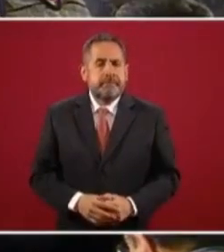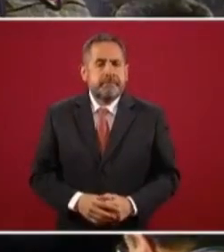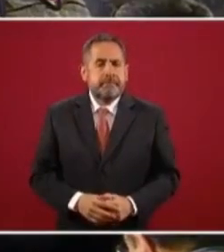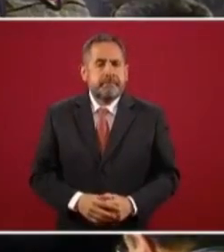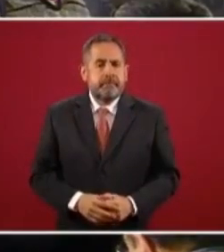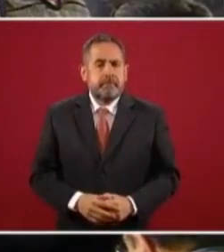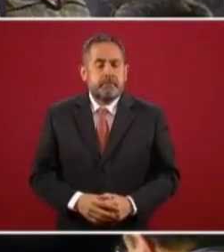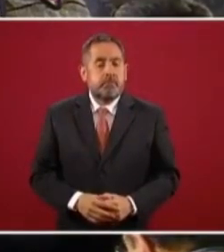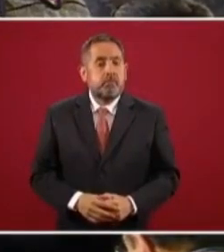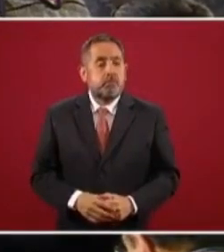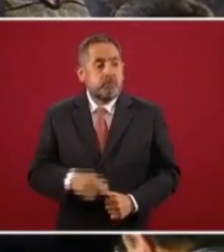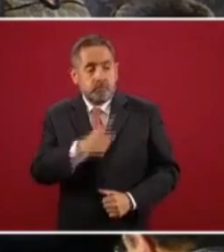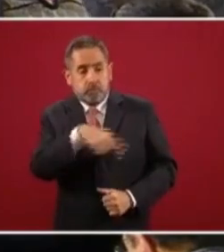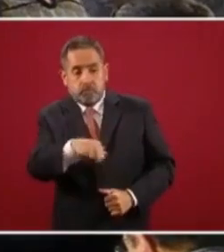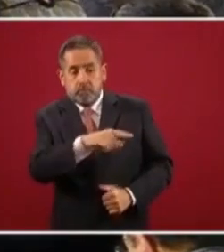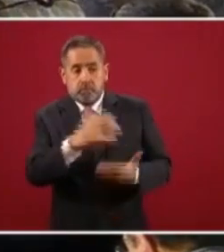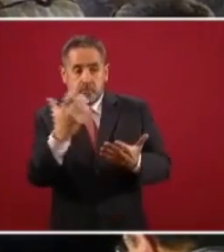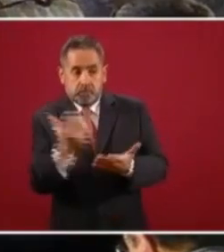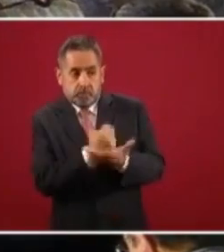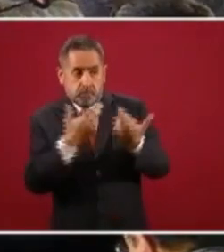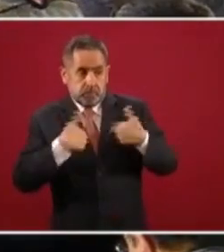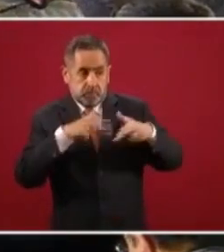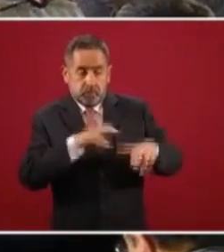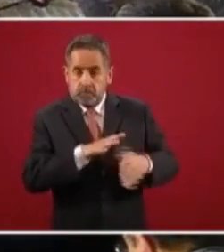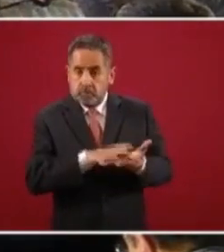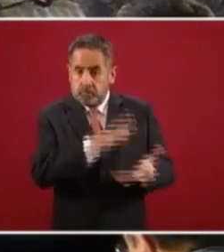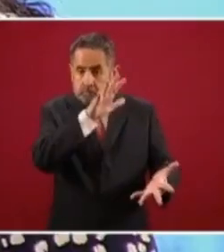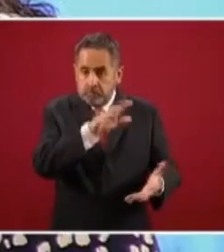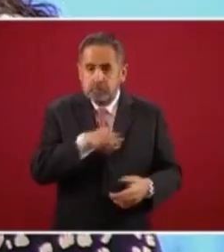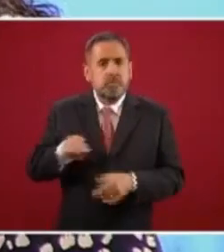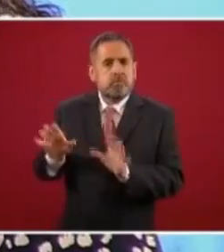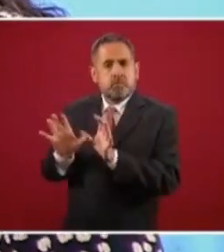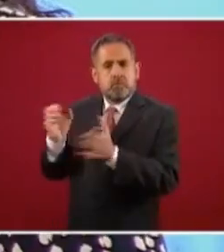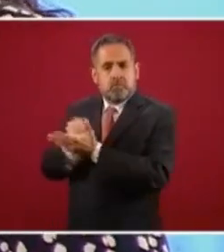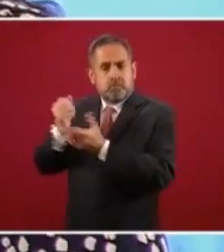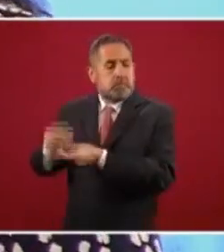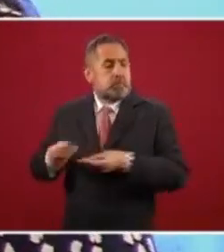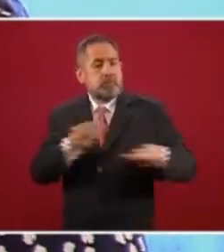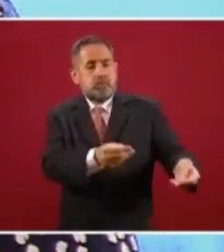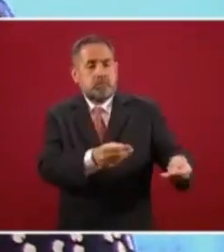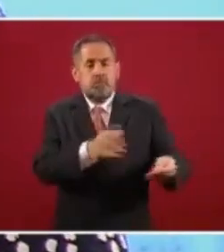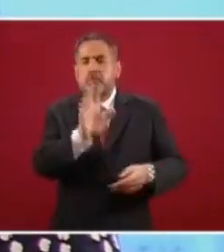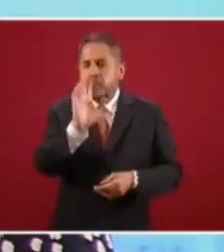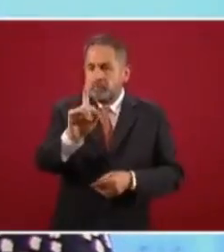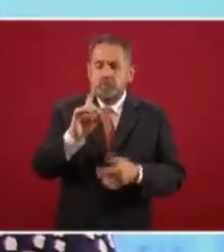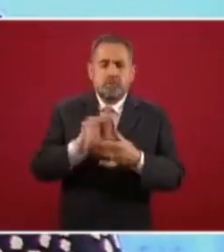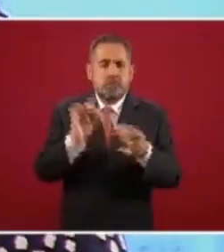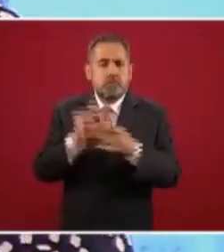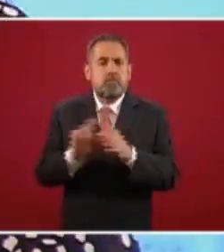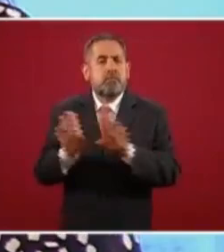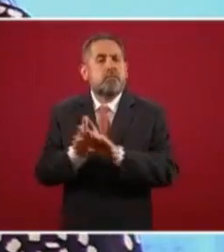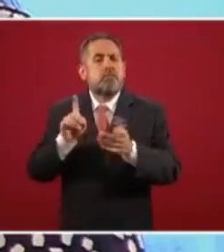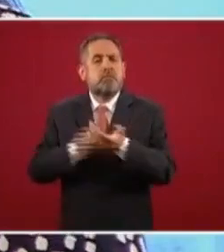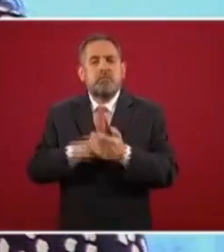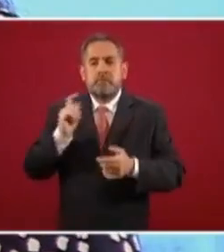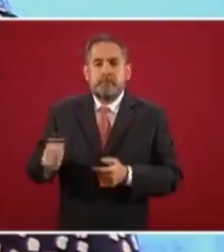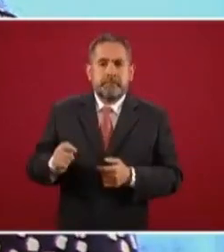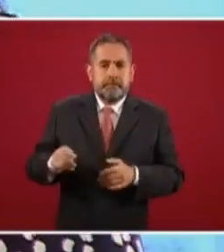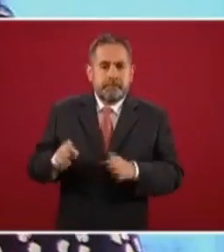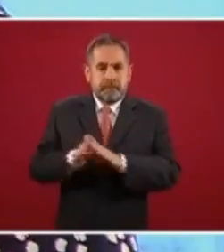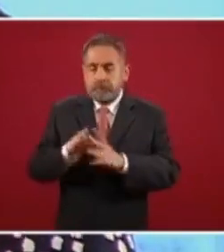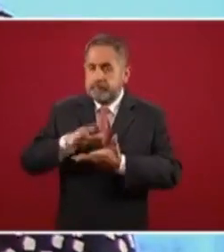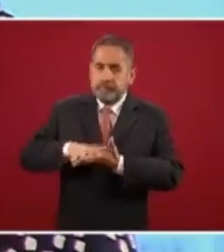Respecto a las constancias de representatividad, vivimos en un contexto en el cual la